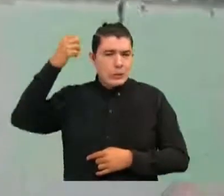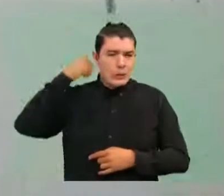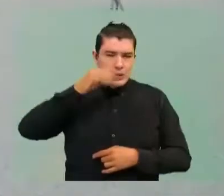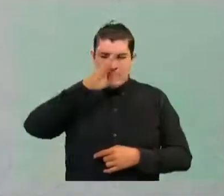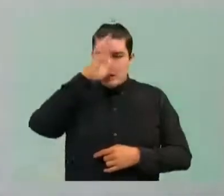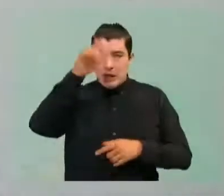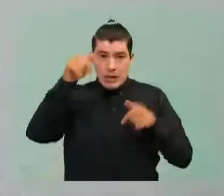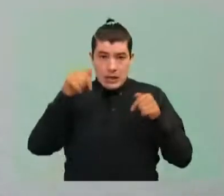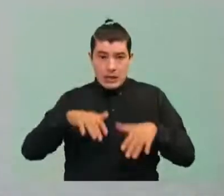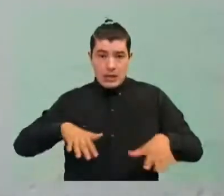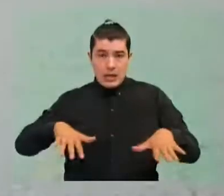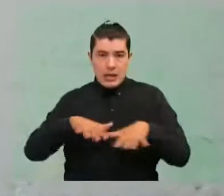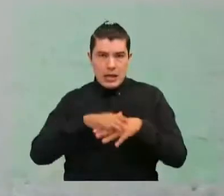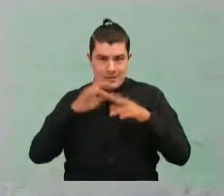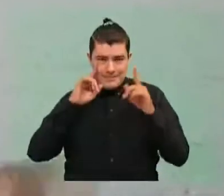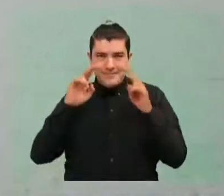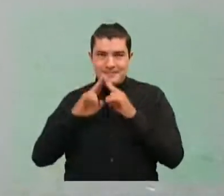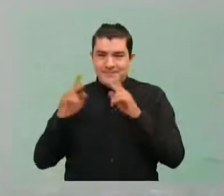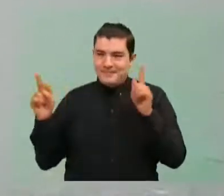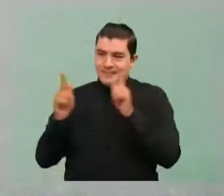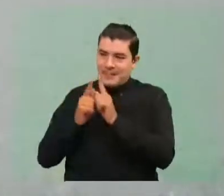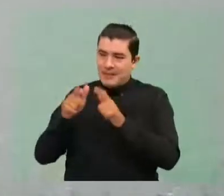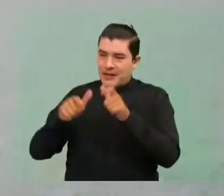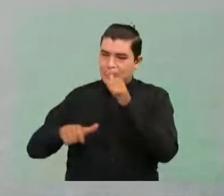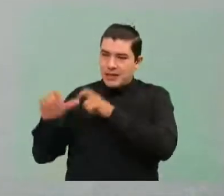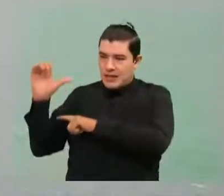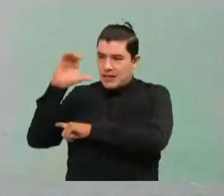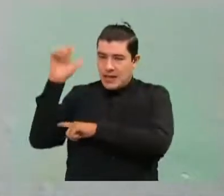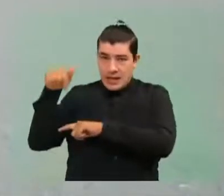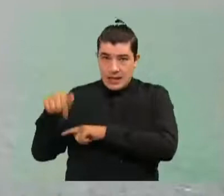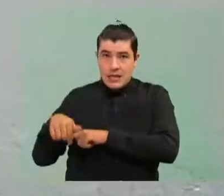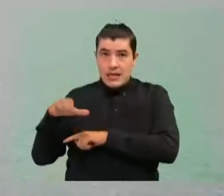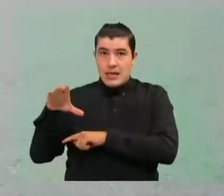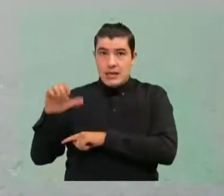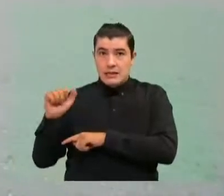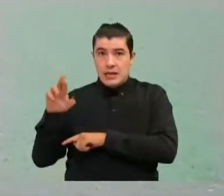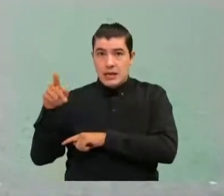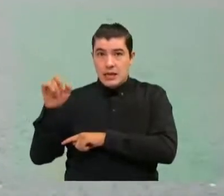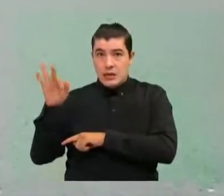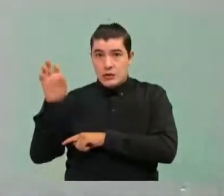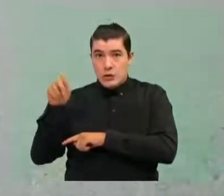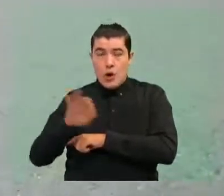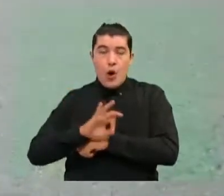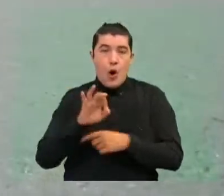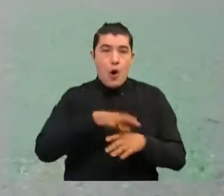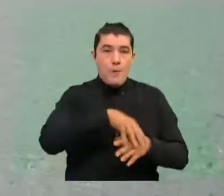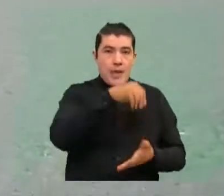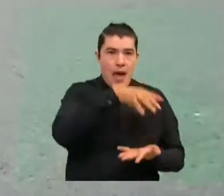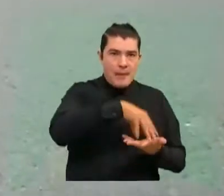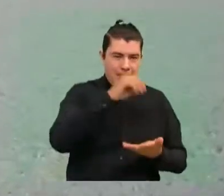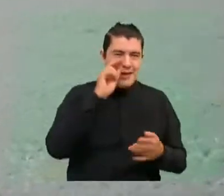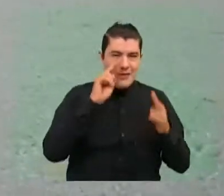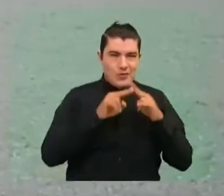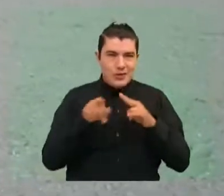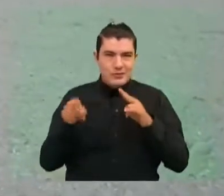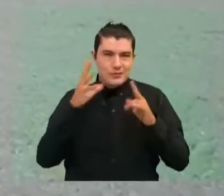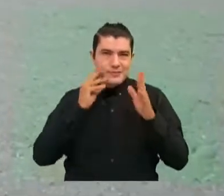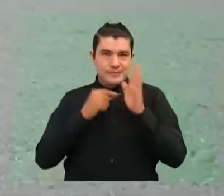nos hemos encontrado con algunos colombianos, tanto aquí en Charleston como en Miami, y estas han sido sus